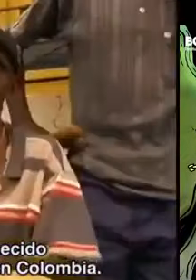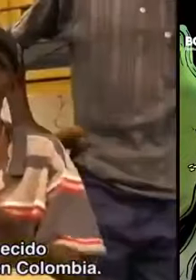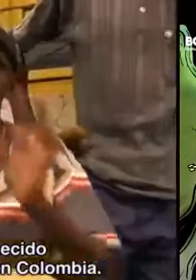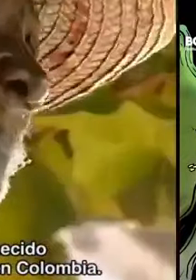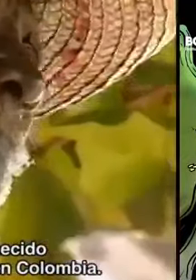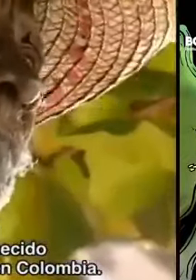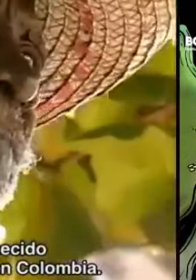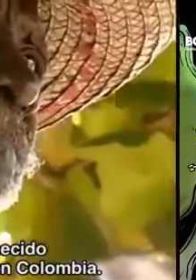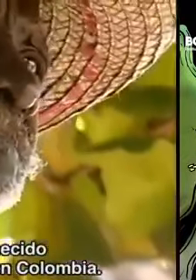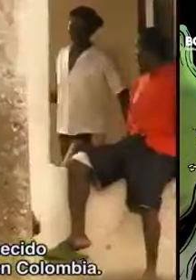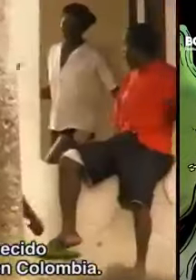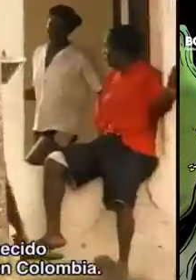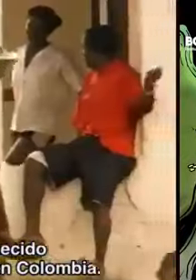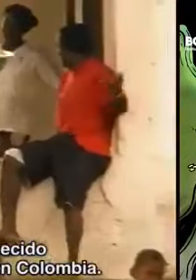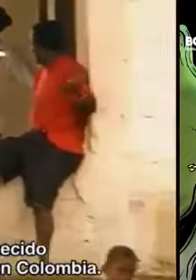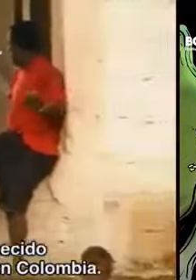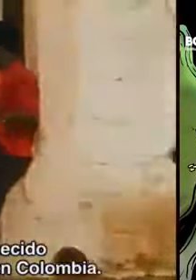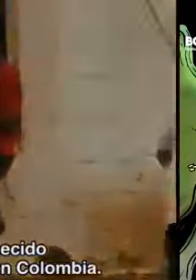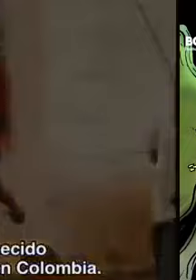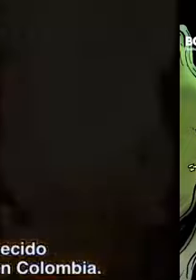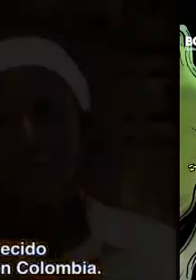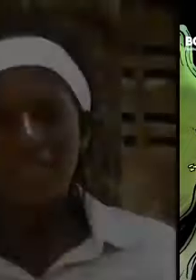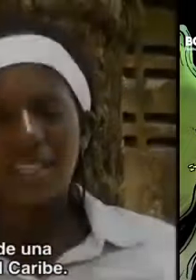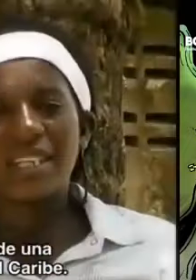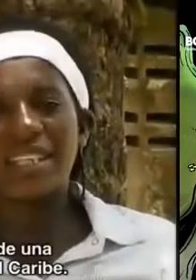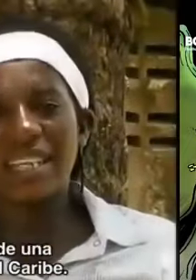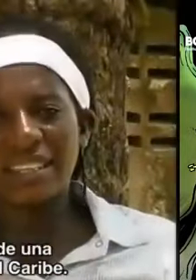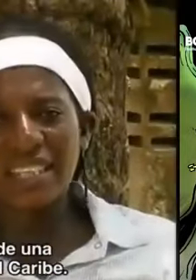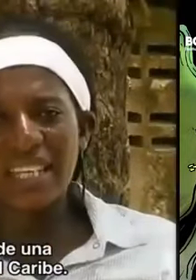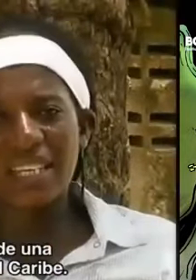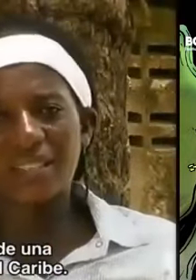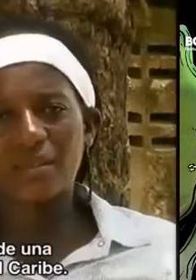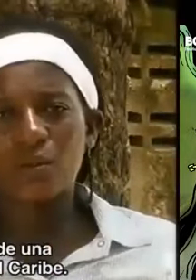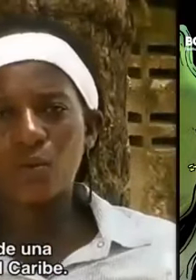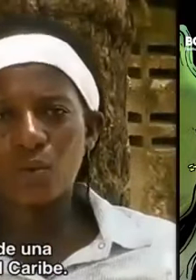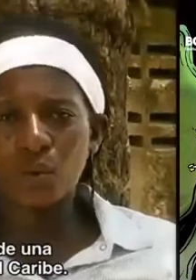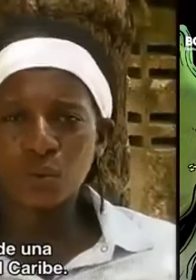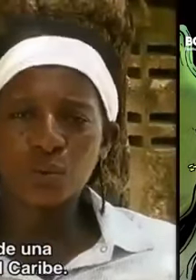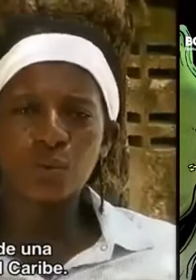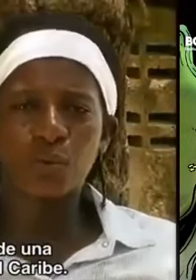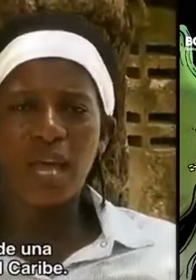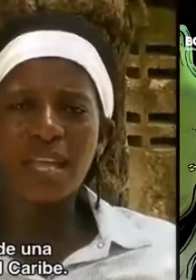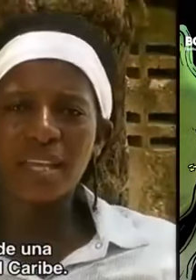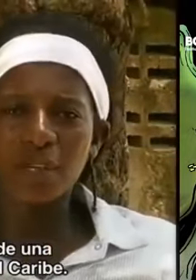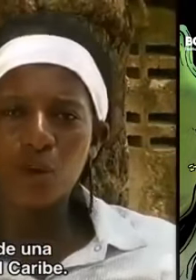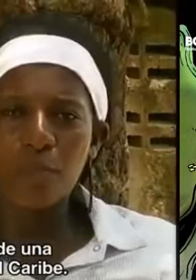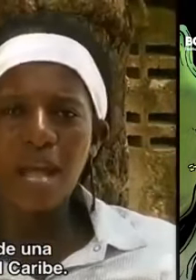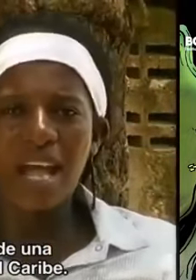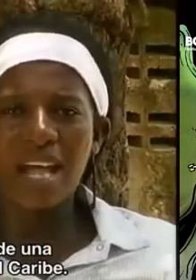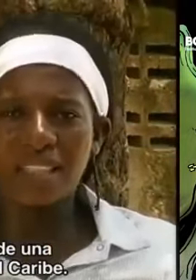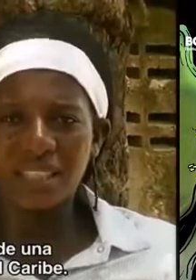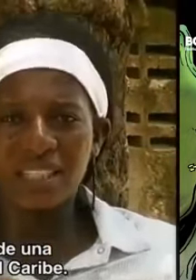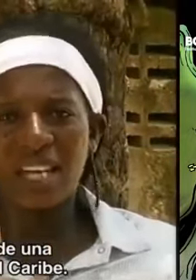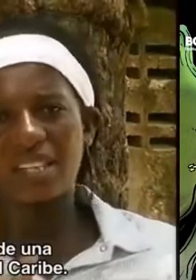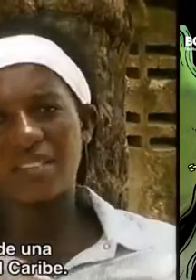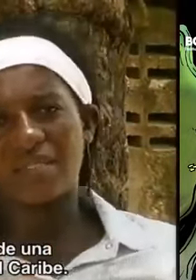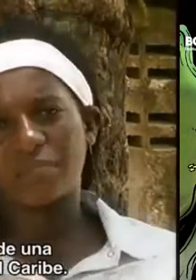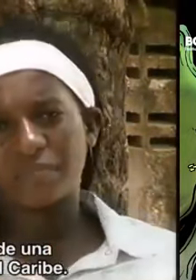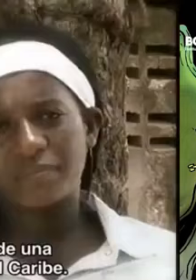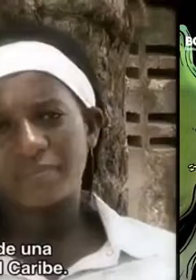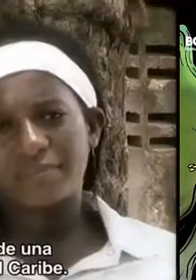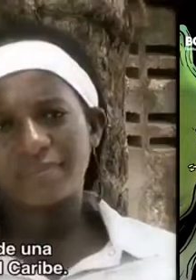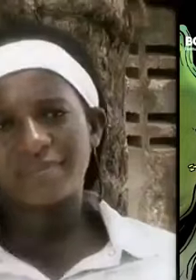va a trompear donde Colombia no más. Y este en un cultura, él no más